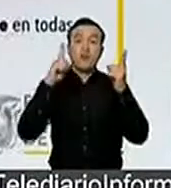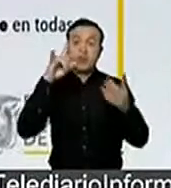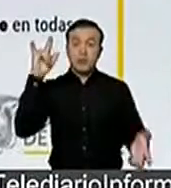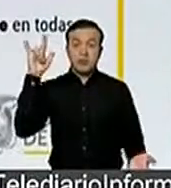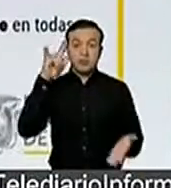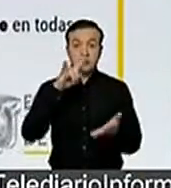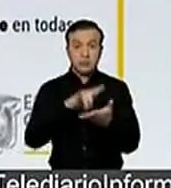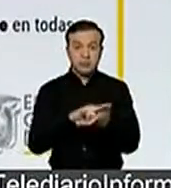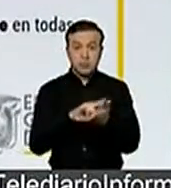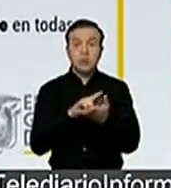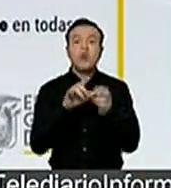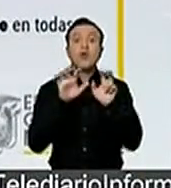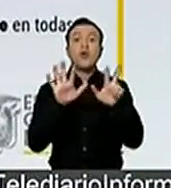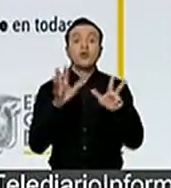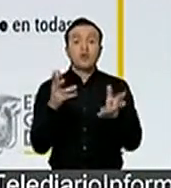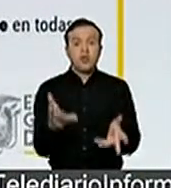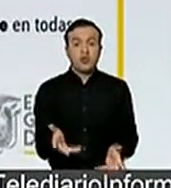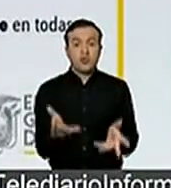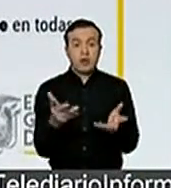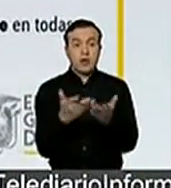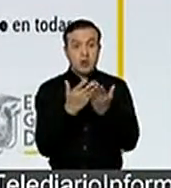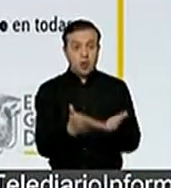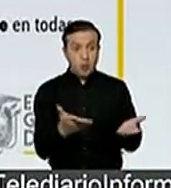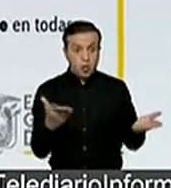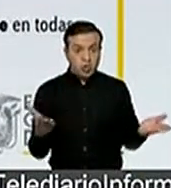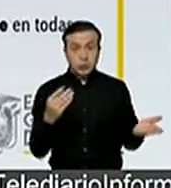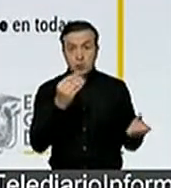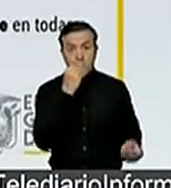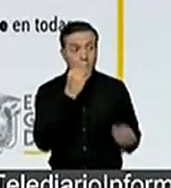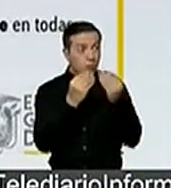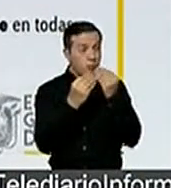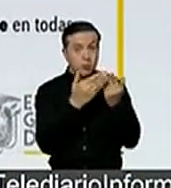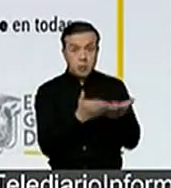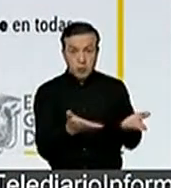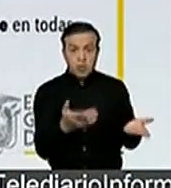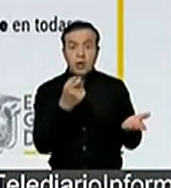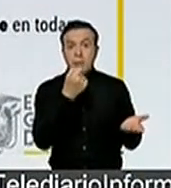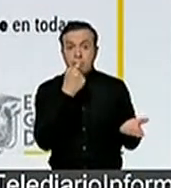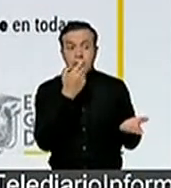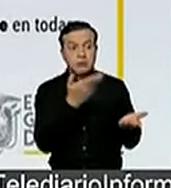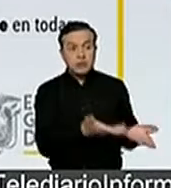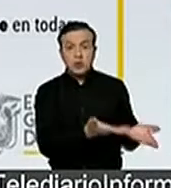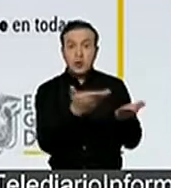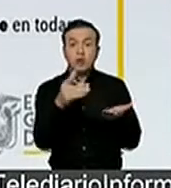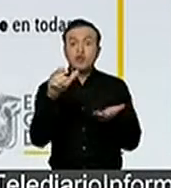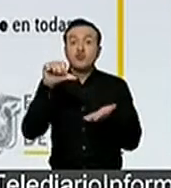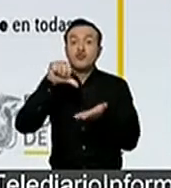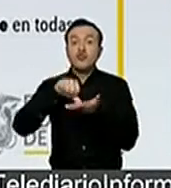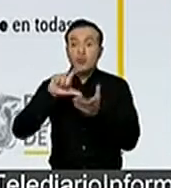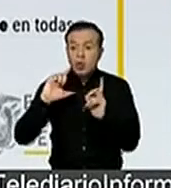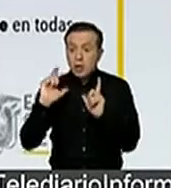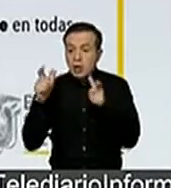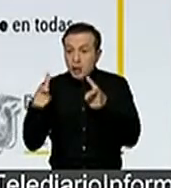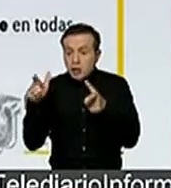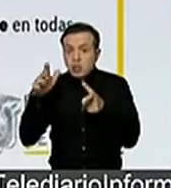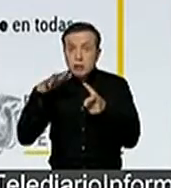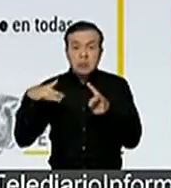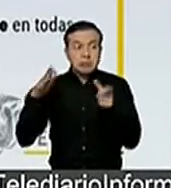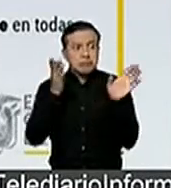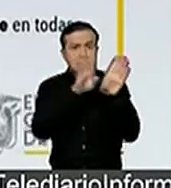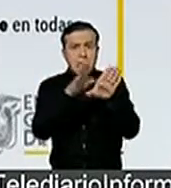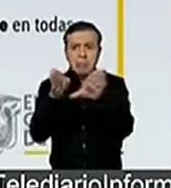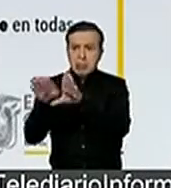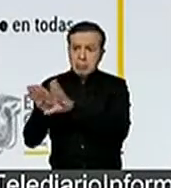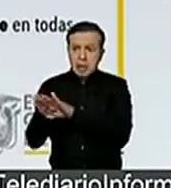ha trasladado 8 toneladas de productos de primera necesidad y medicinas a ciudades que se encuentran aisladas por la situación actual